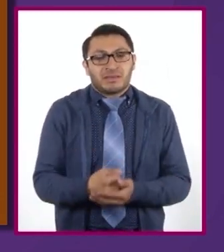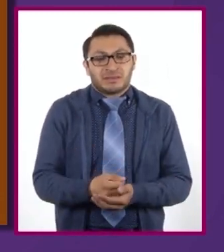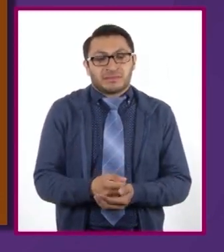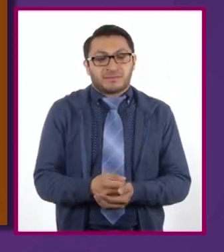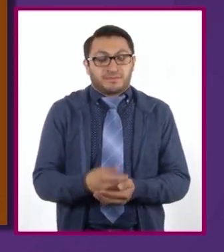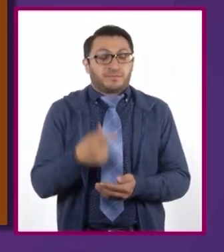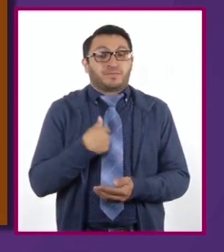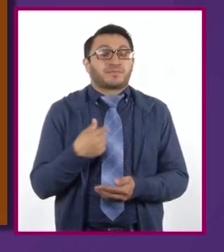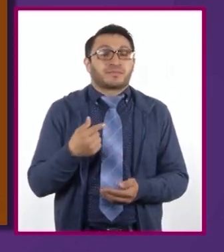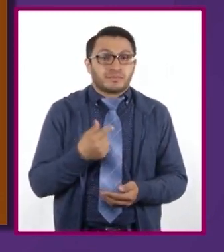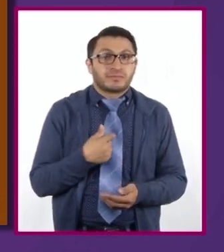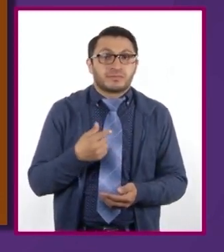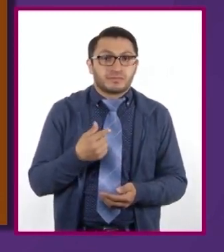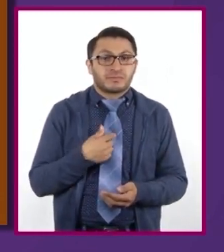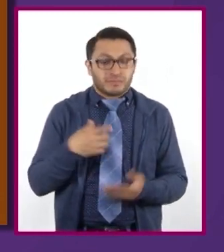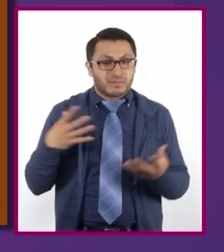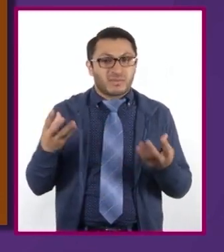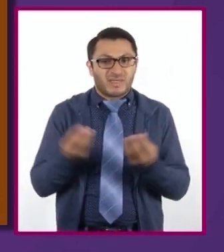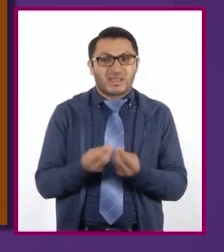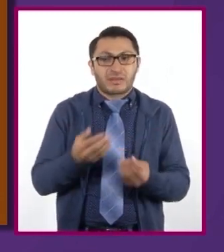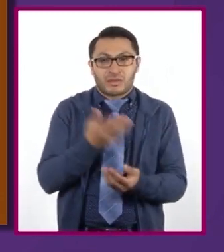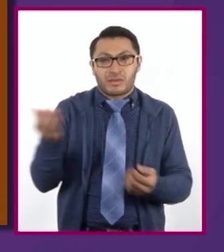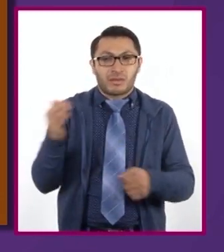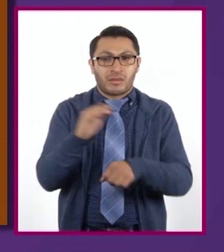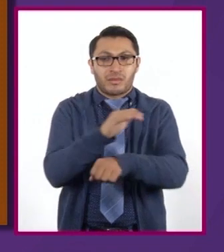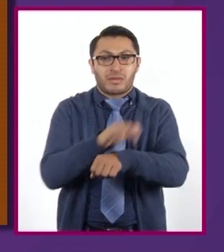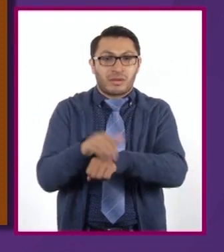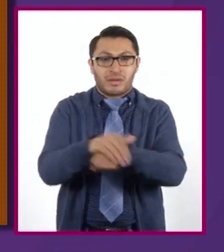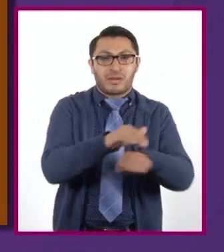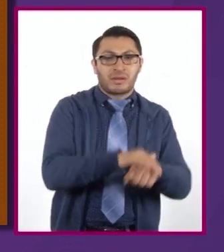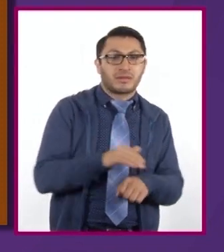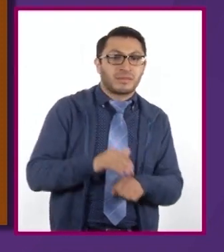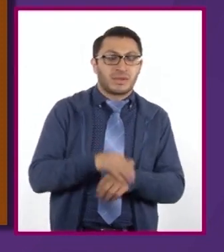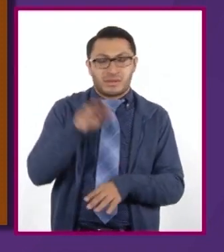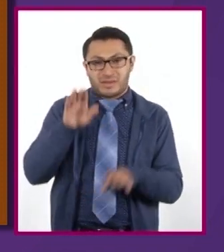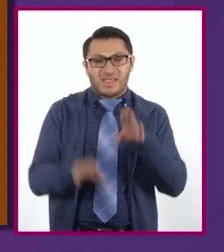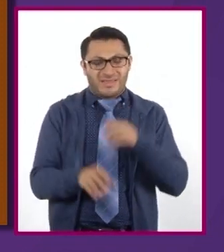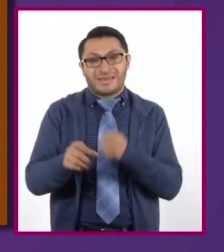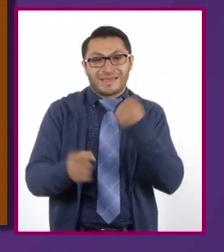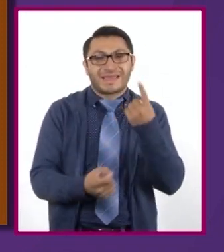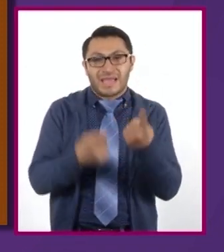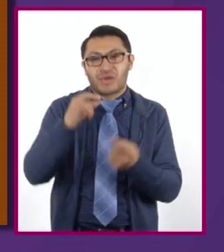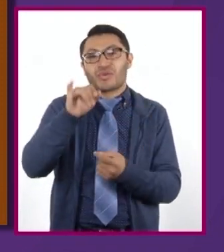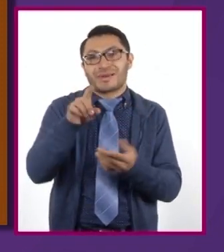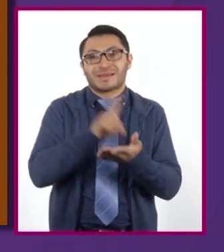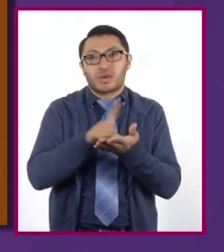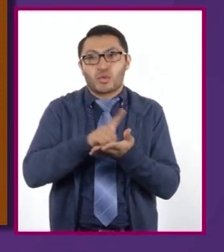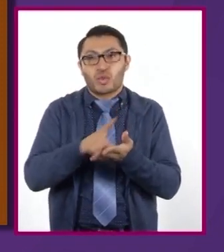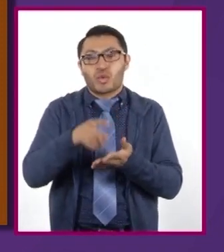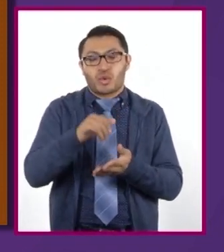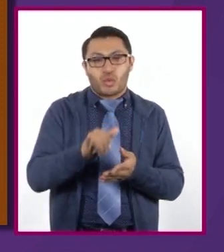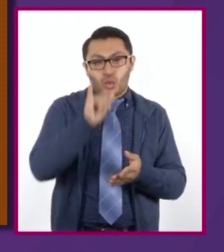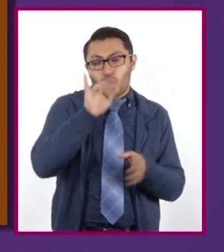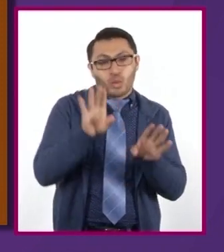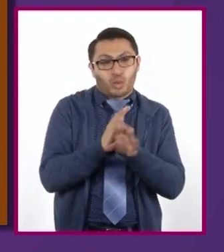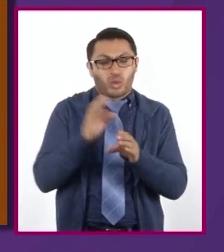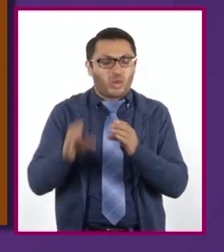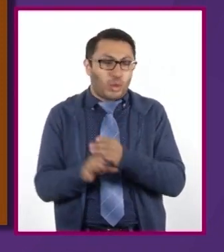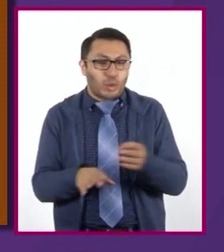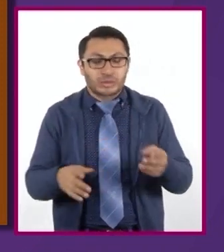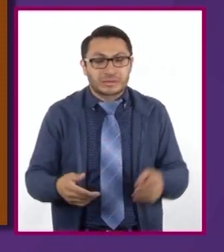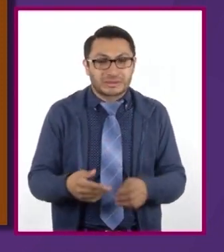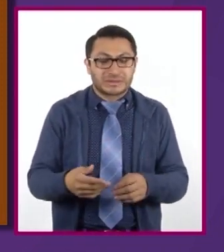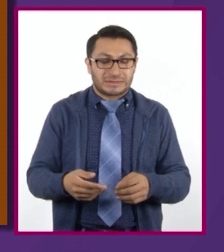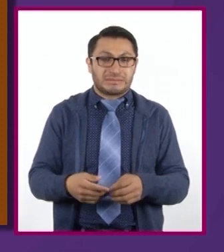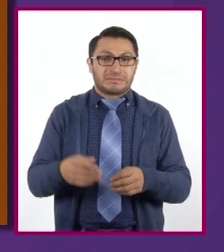sea, bueno, yo a pesar de que estoy con todos ellos y que la verdad, pues, sí, a lo mejor unos amigos sí se drogan y se meten pues, drogas